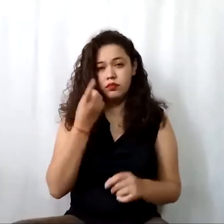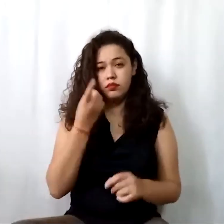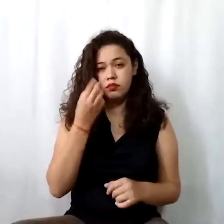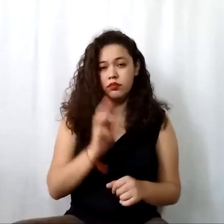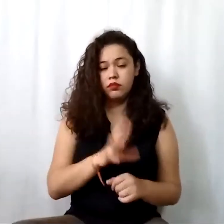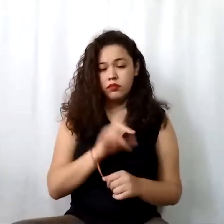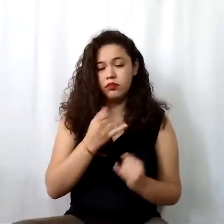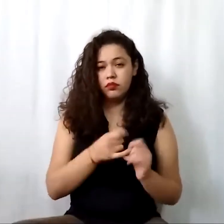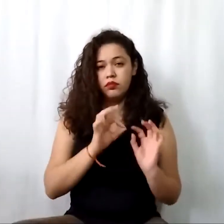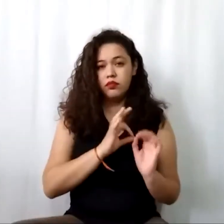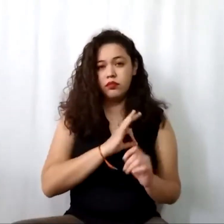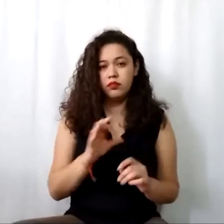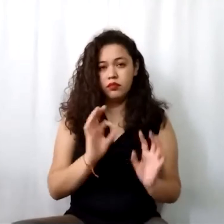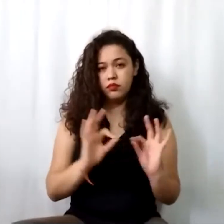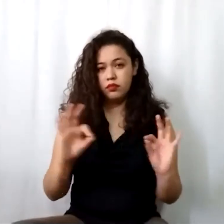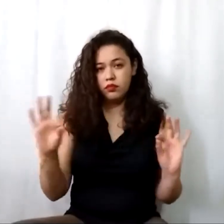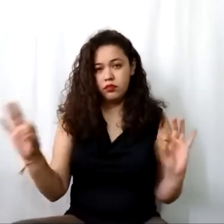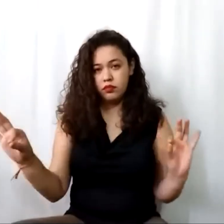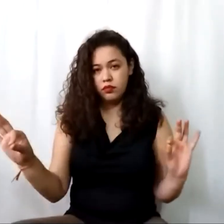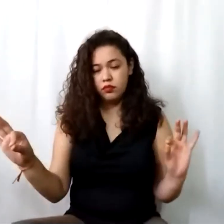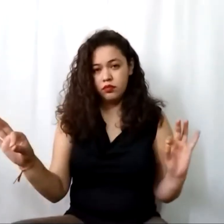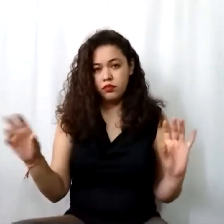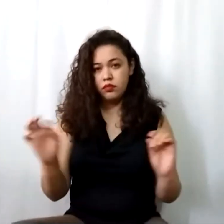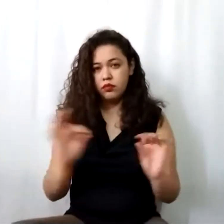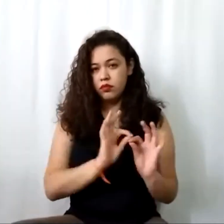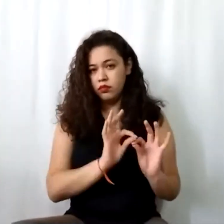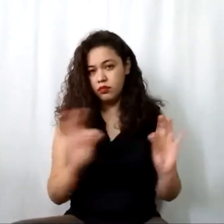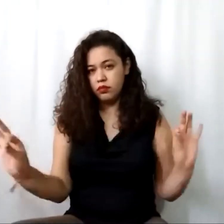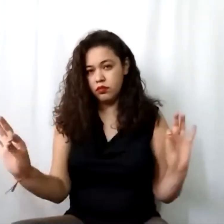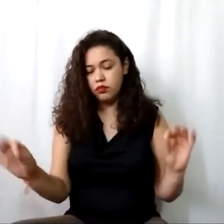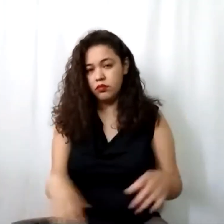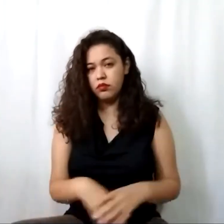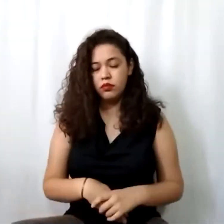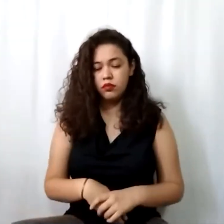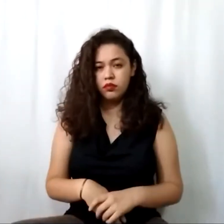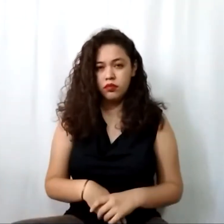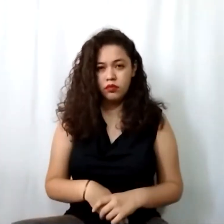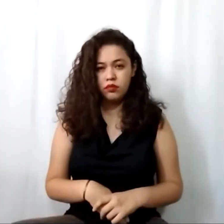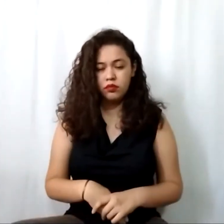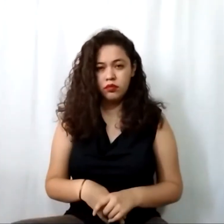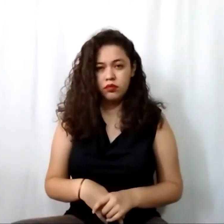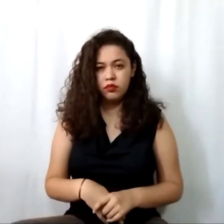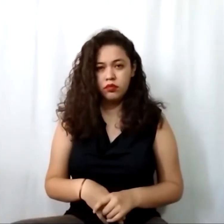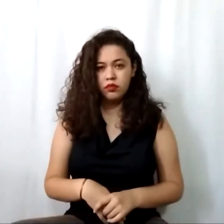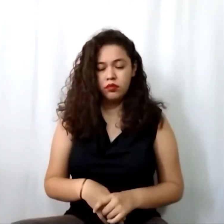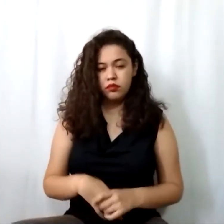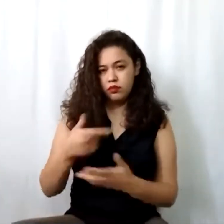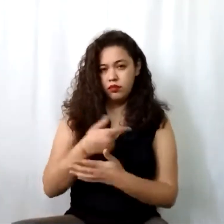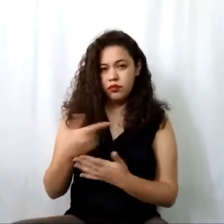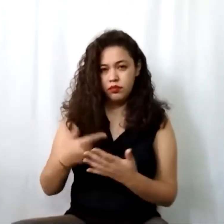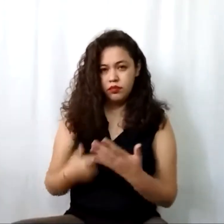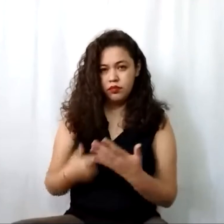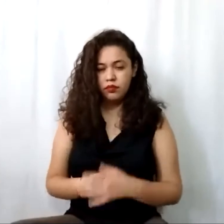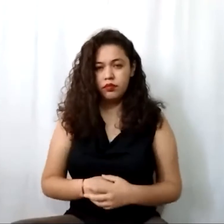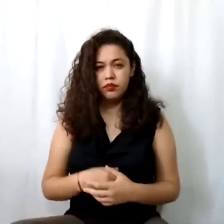una línea punteada o una línea continua con la figura, ¿no? del contador. Sí, gracias. De